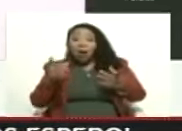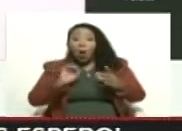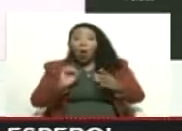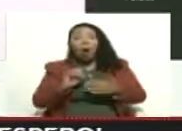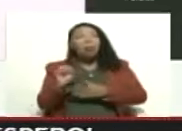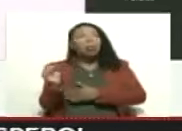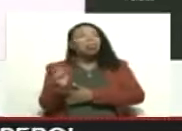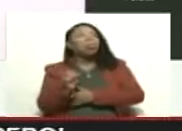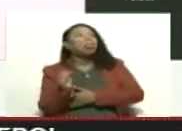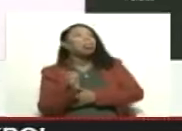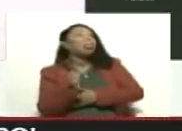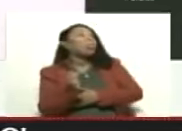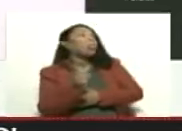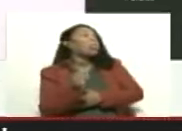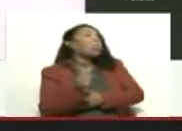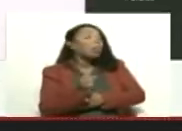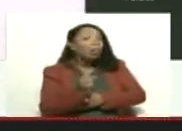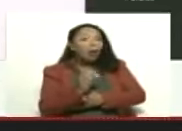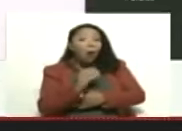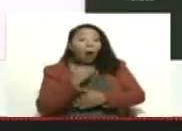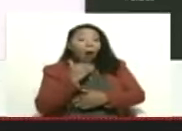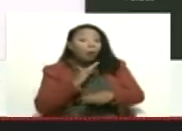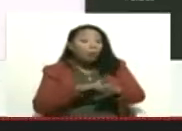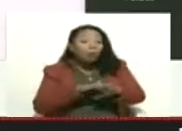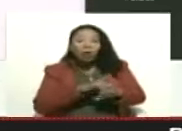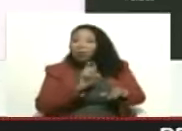que pudiera ocurrirle algo